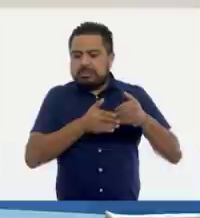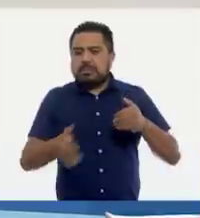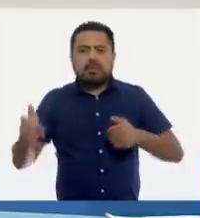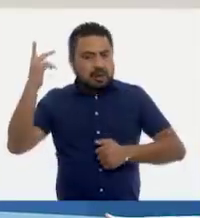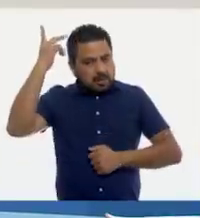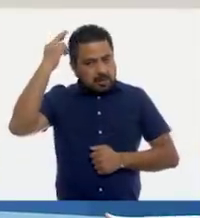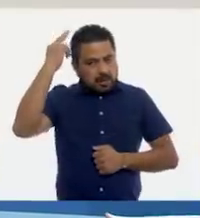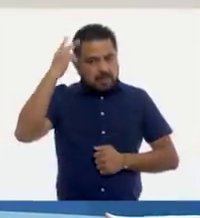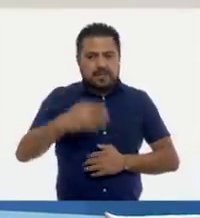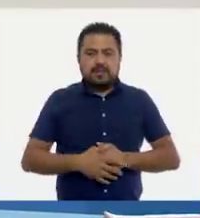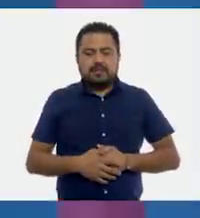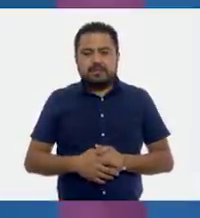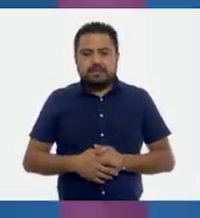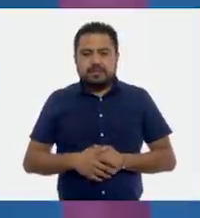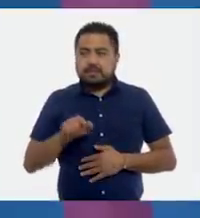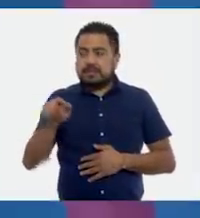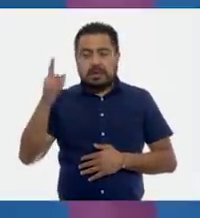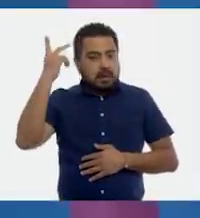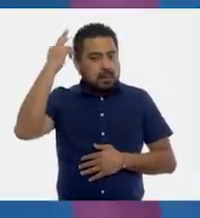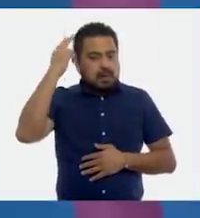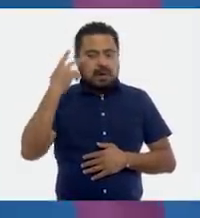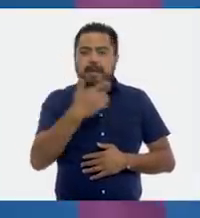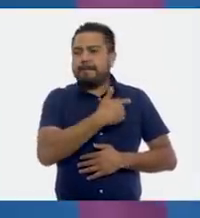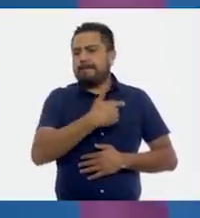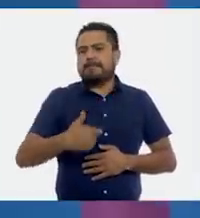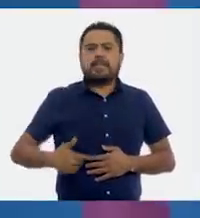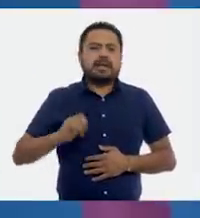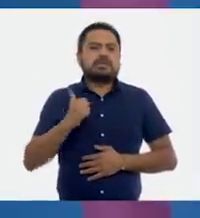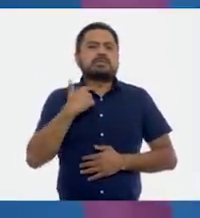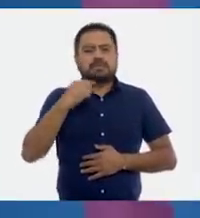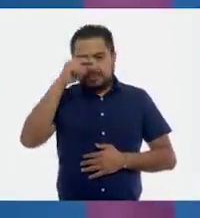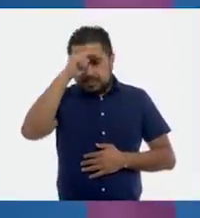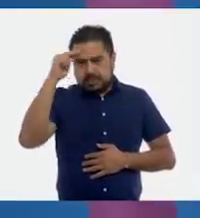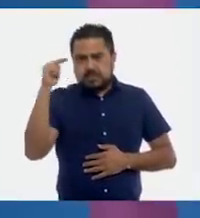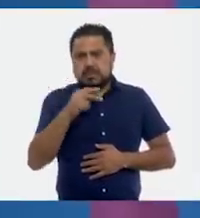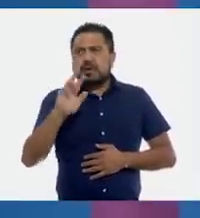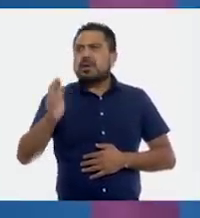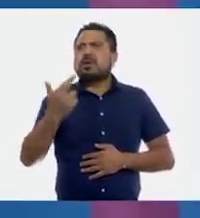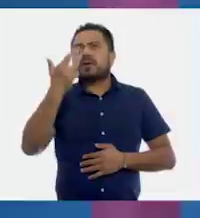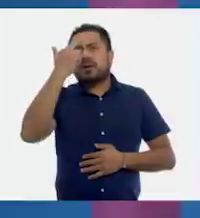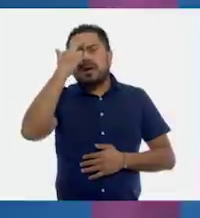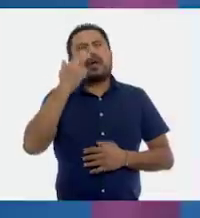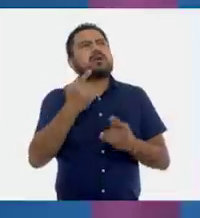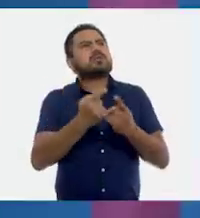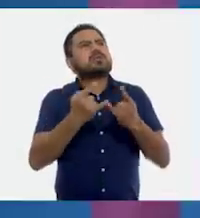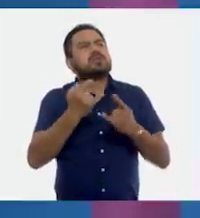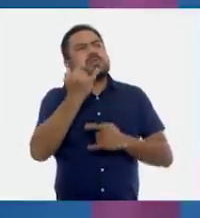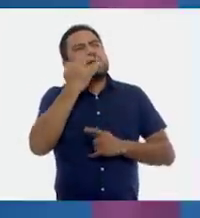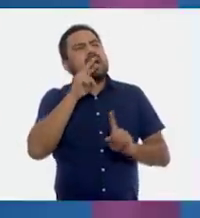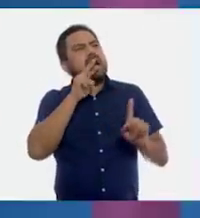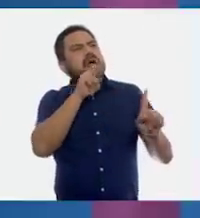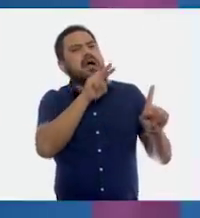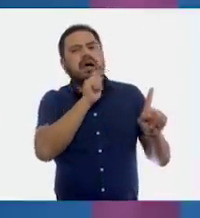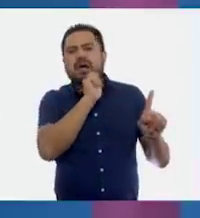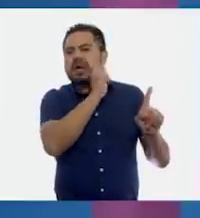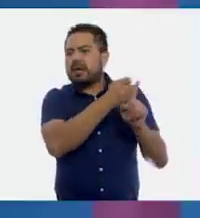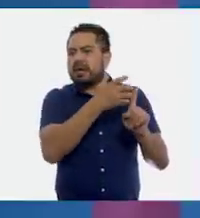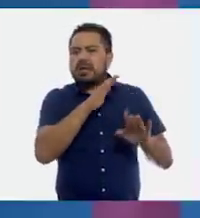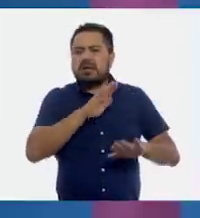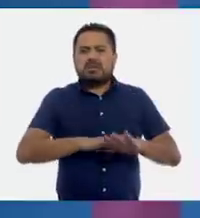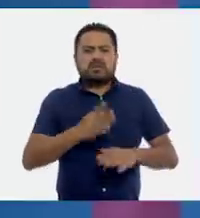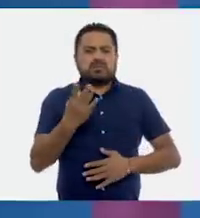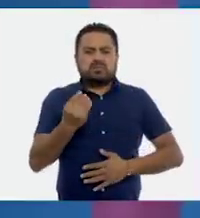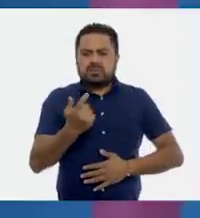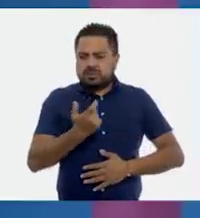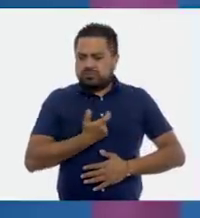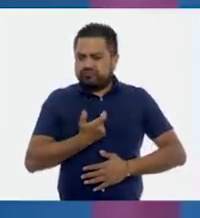Díaz. Porfirio Díaz fue un presidente de México. Recuerdo haber visto una imagen de él en la que portaba muchas